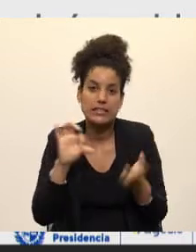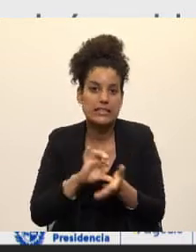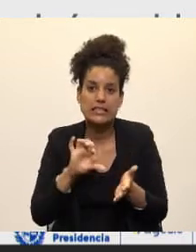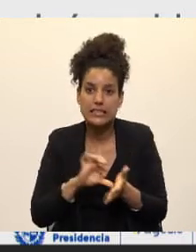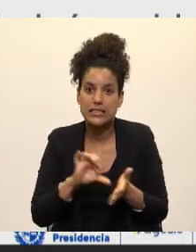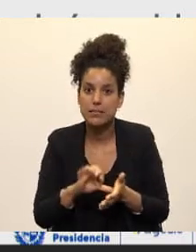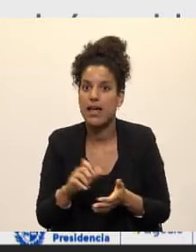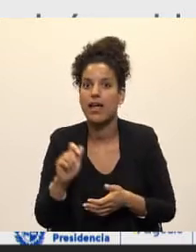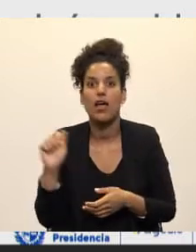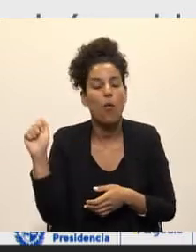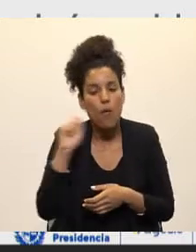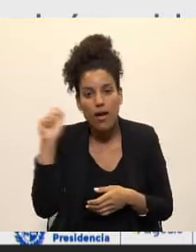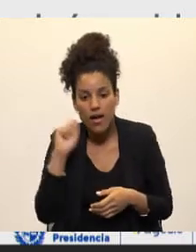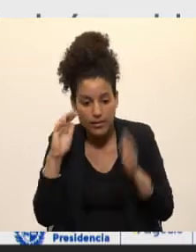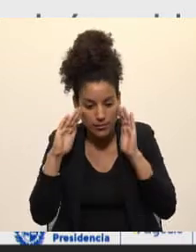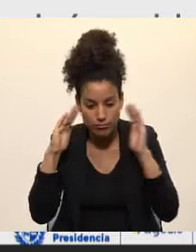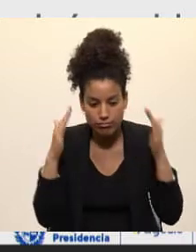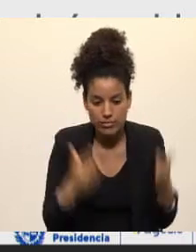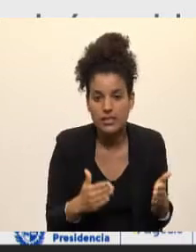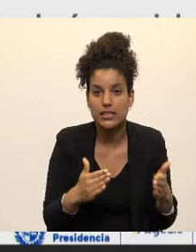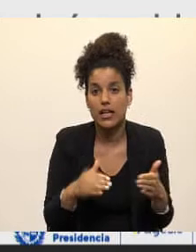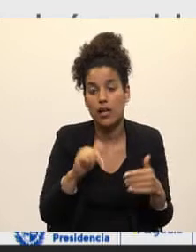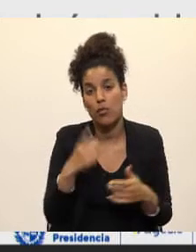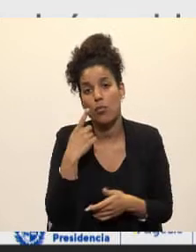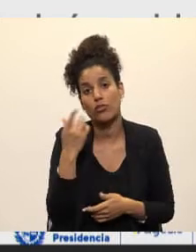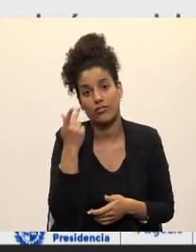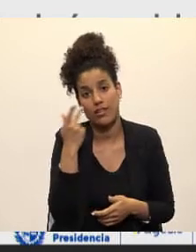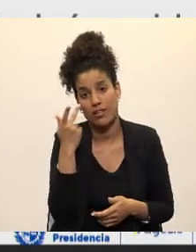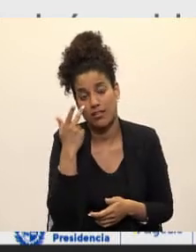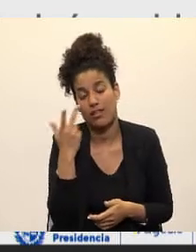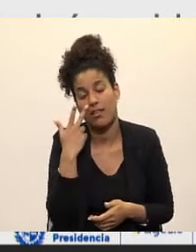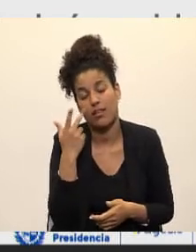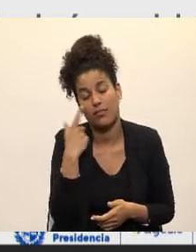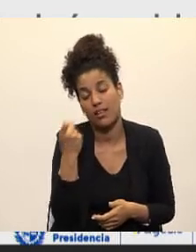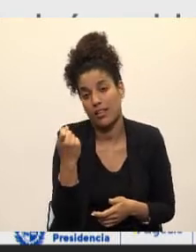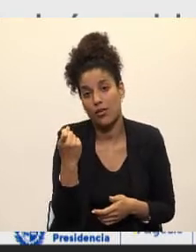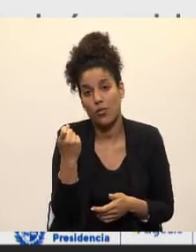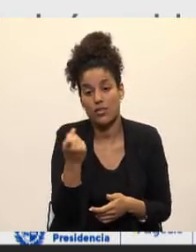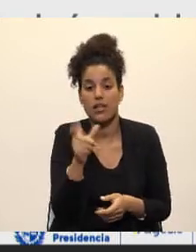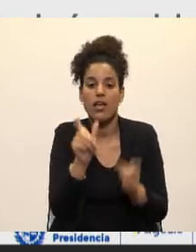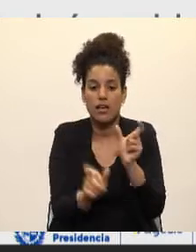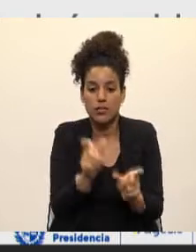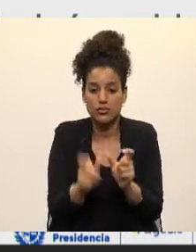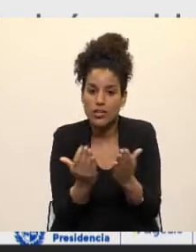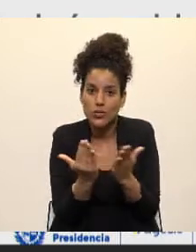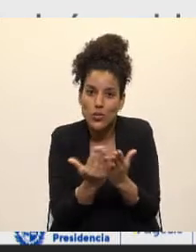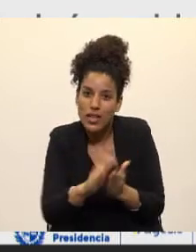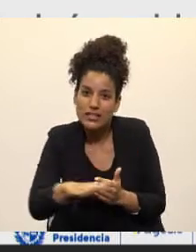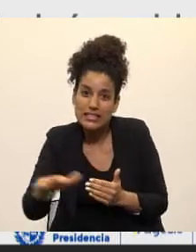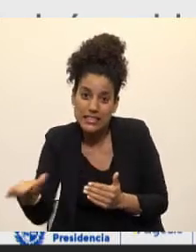alarma temprana que permiten identificar quiénes son aquellos estudiantes que